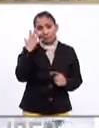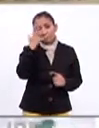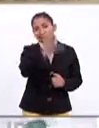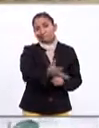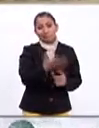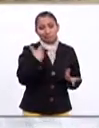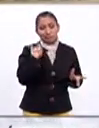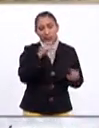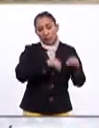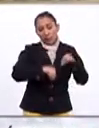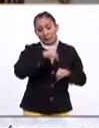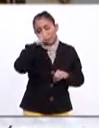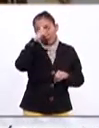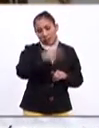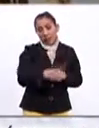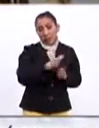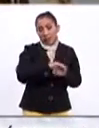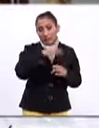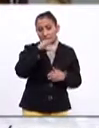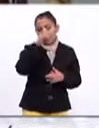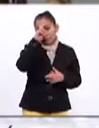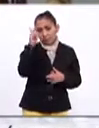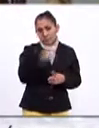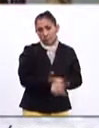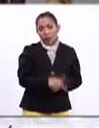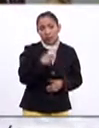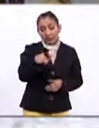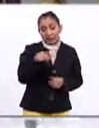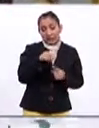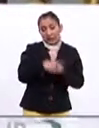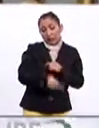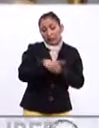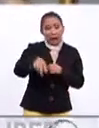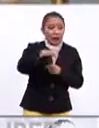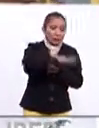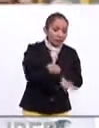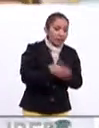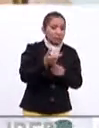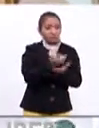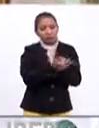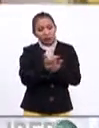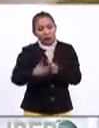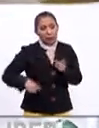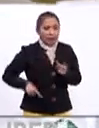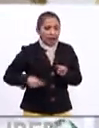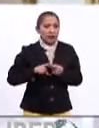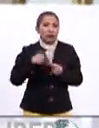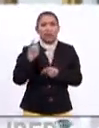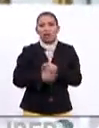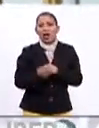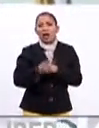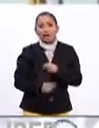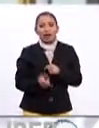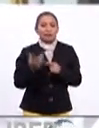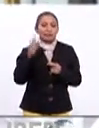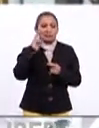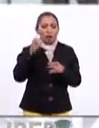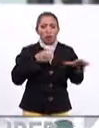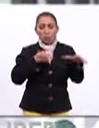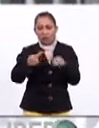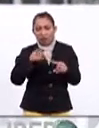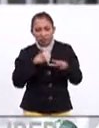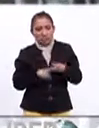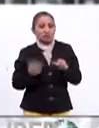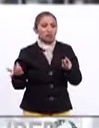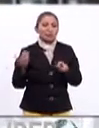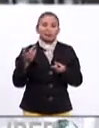la mezcla mexicana será mayor, ¿no? Y eso pues afecta a las finanzas públicas, afecta a la balanza comercial,